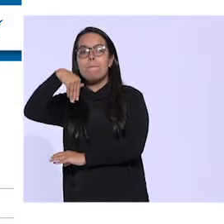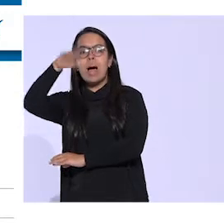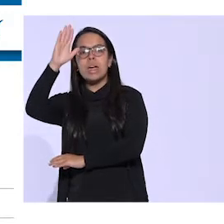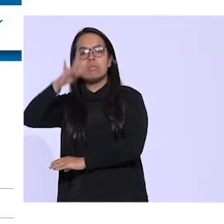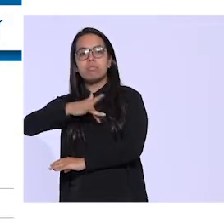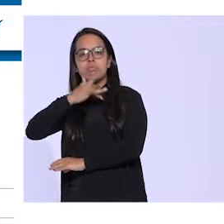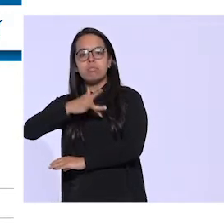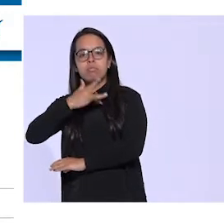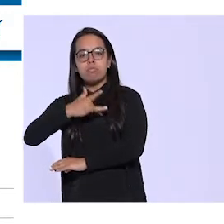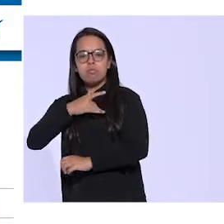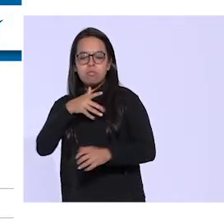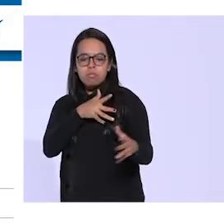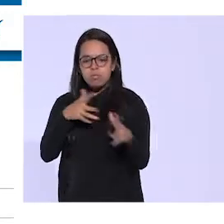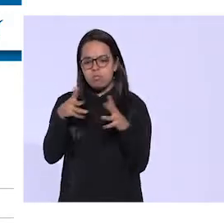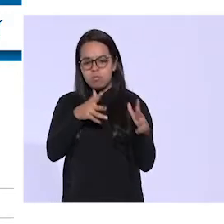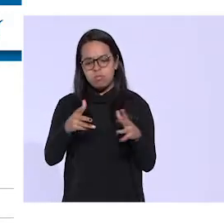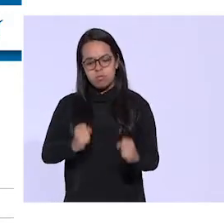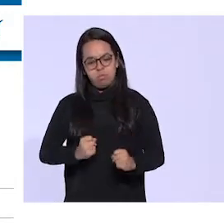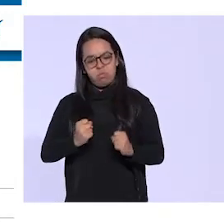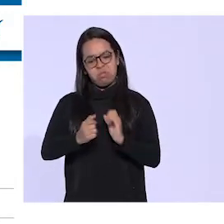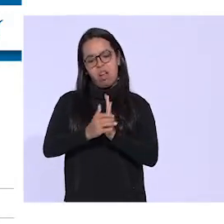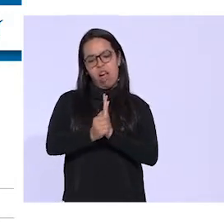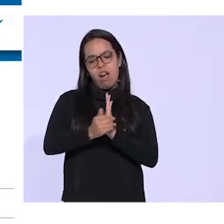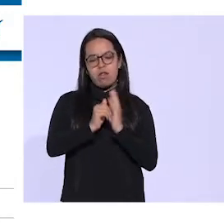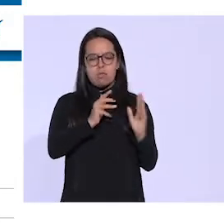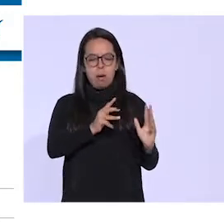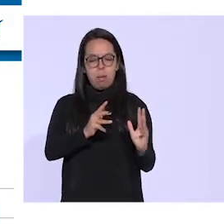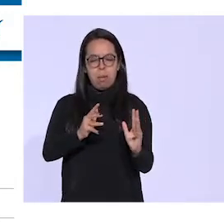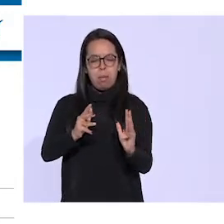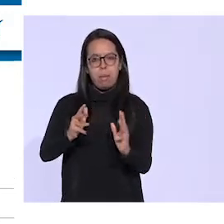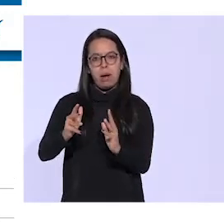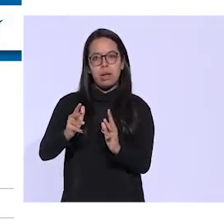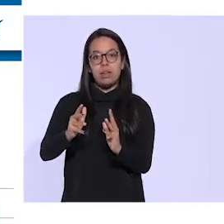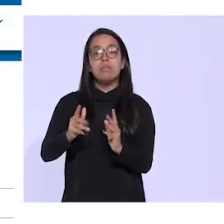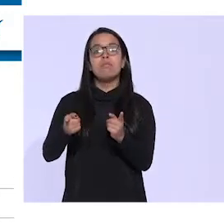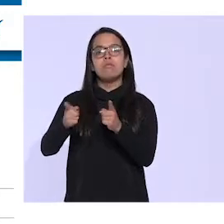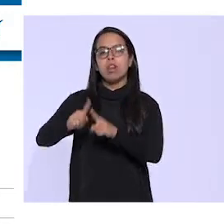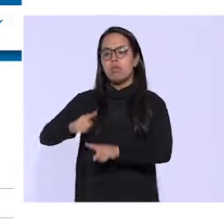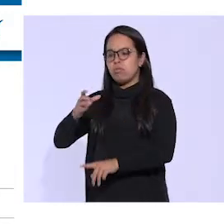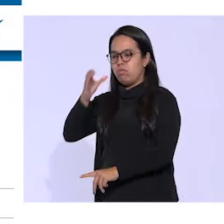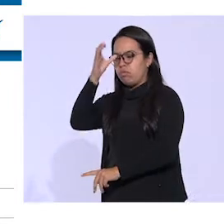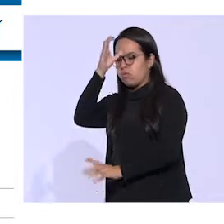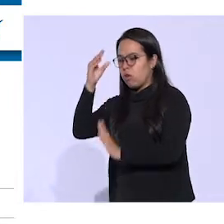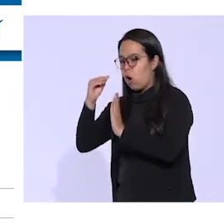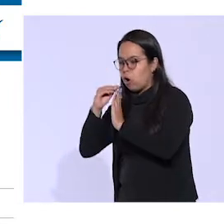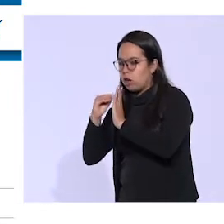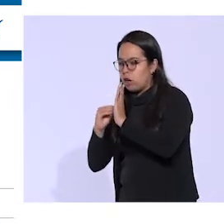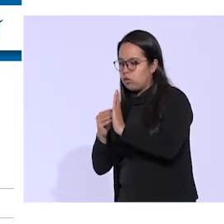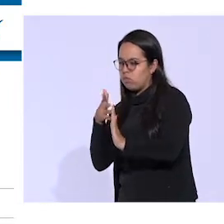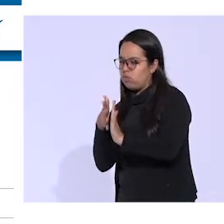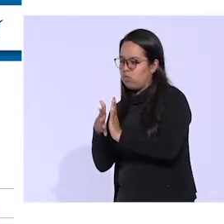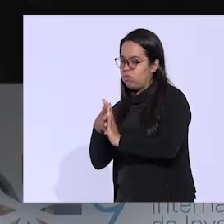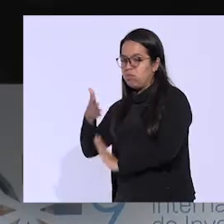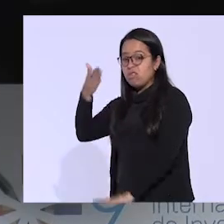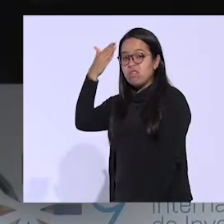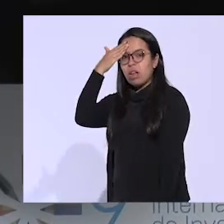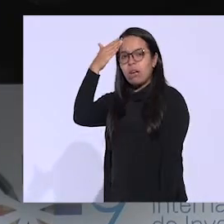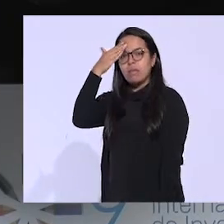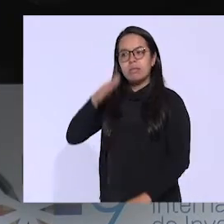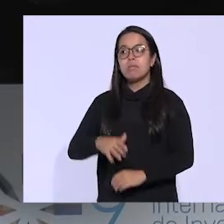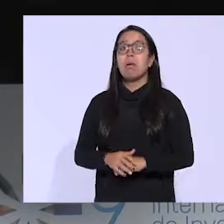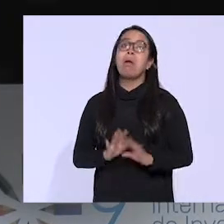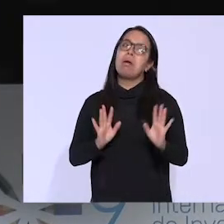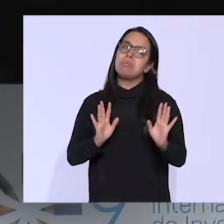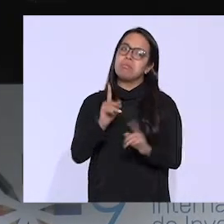más autoeficaces se sienten tanto en la docencia como en el conocimiento de los contenidos que imparten. Ahí lo